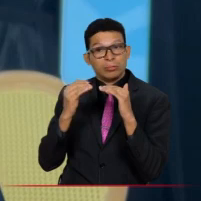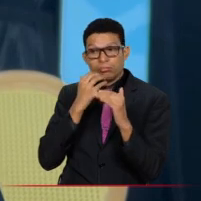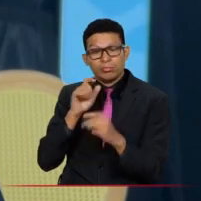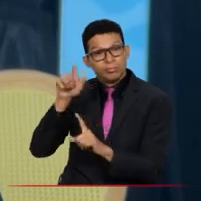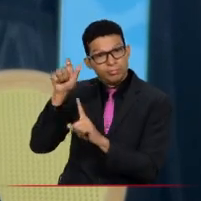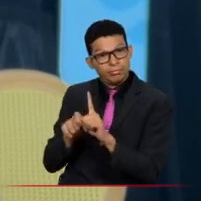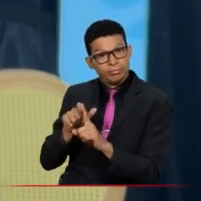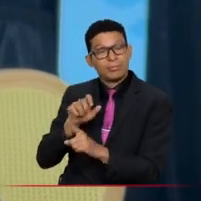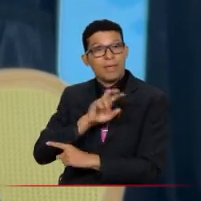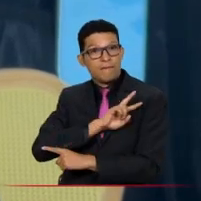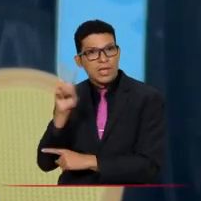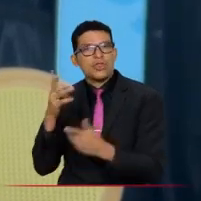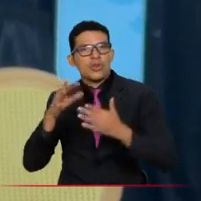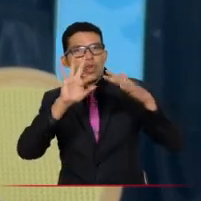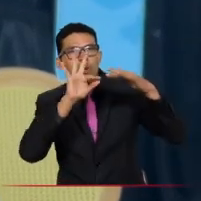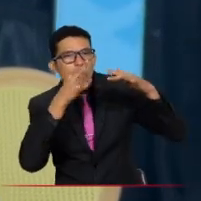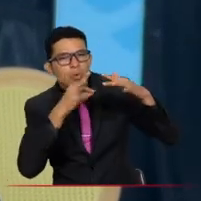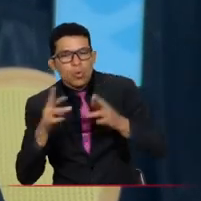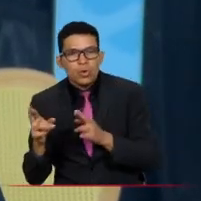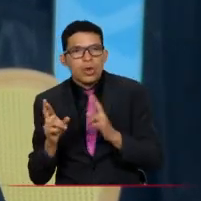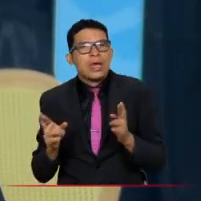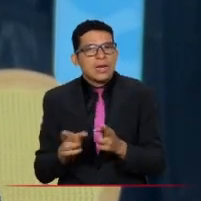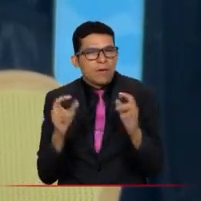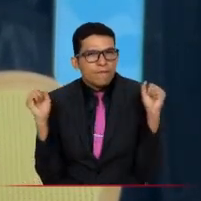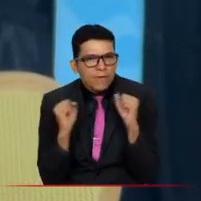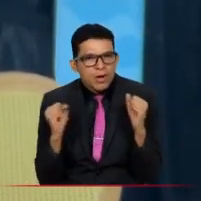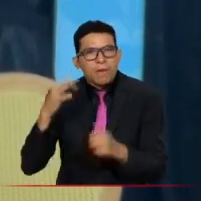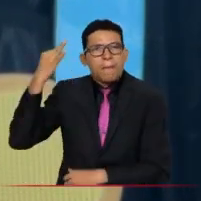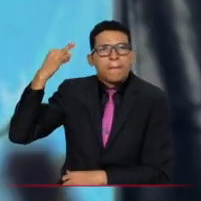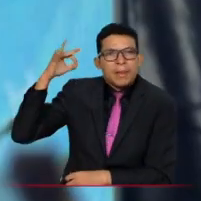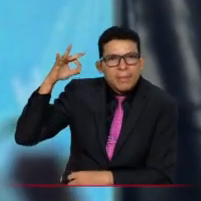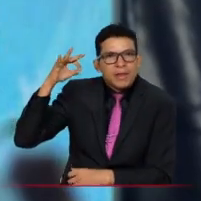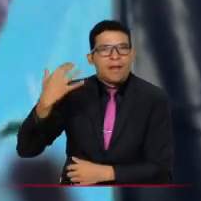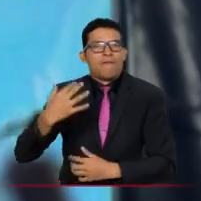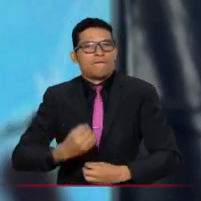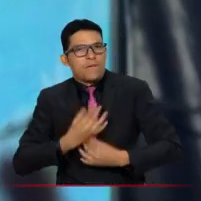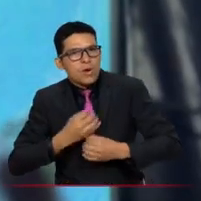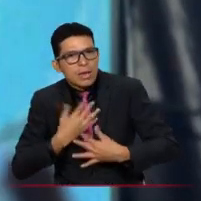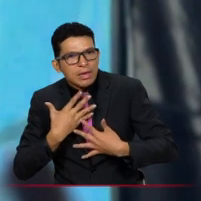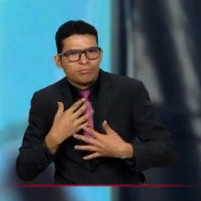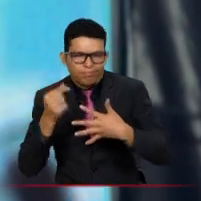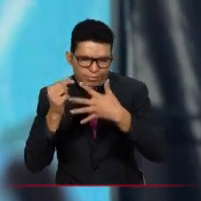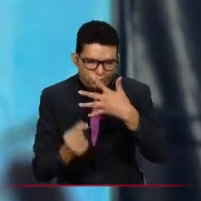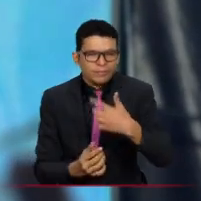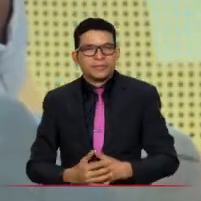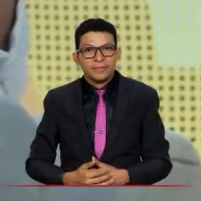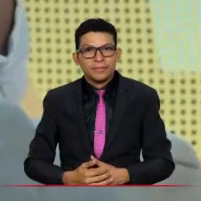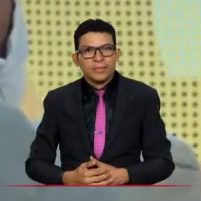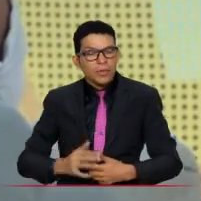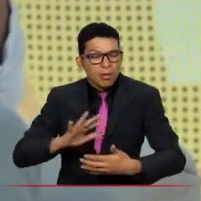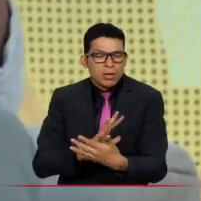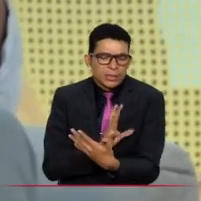boleristas vallecaucanos de la Unión Valle, de Río Frío, de Palmira, de Florida. Y aquí lo hicimos. En un recorrido que abarcó desde los boleros